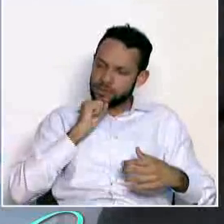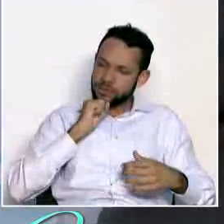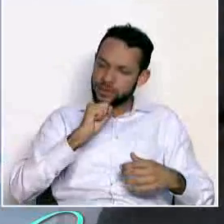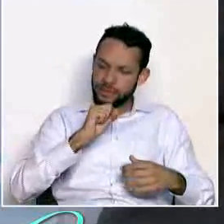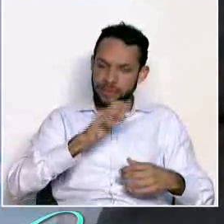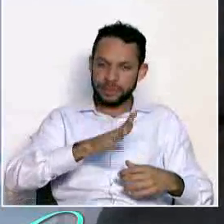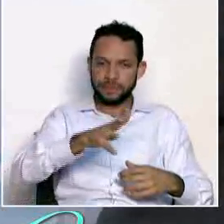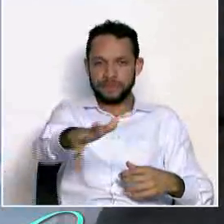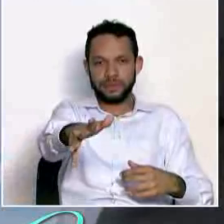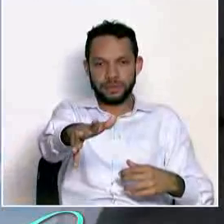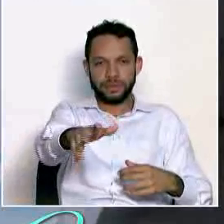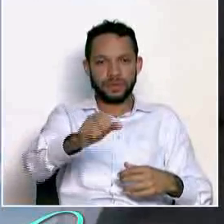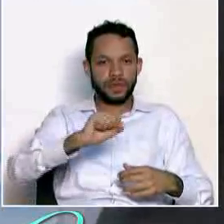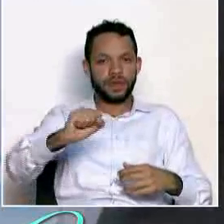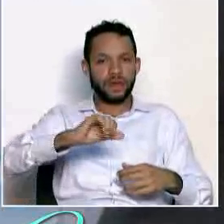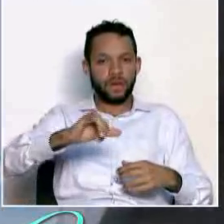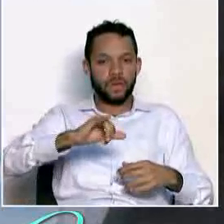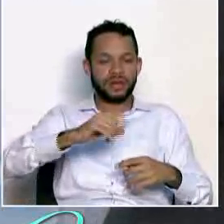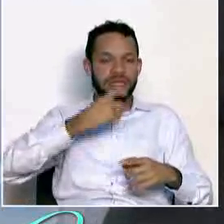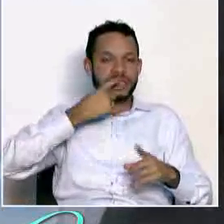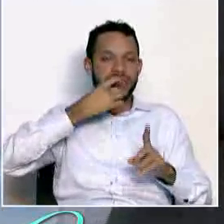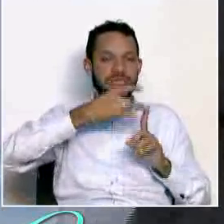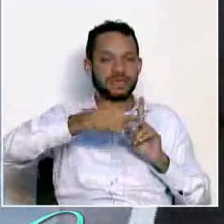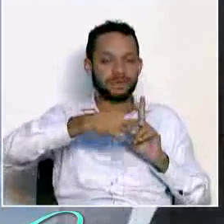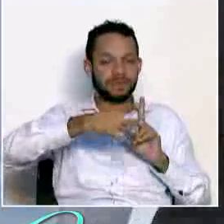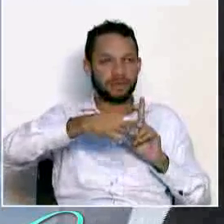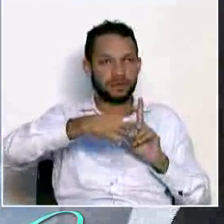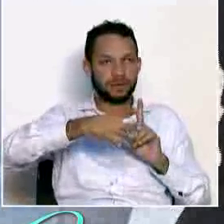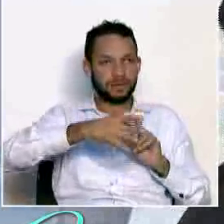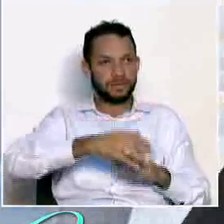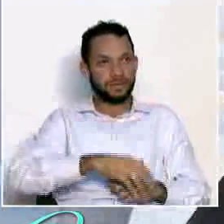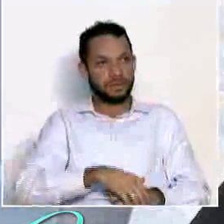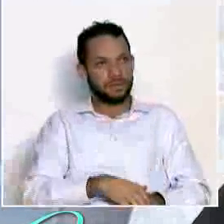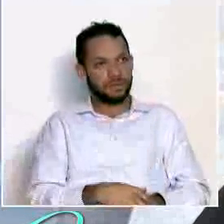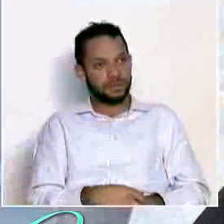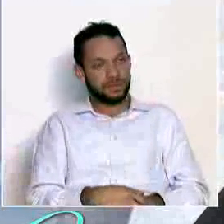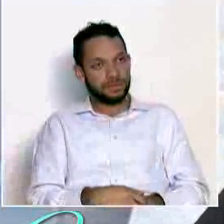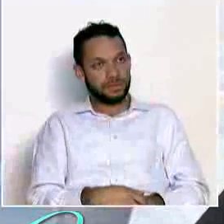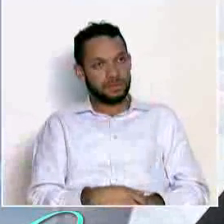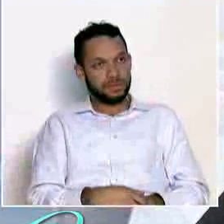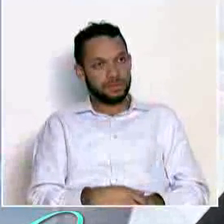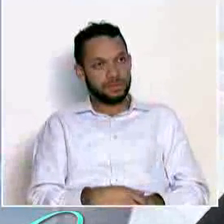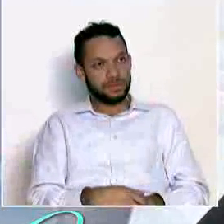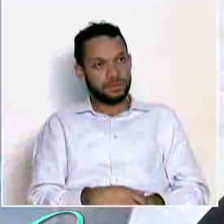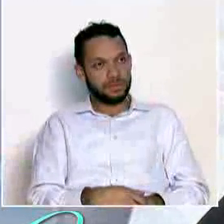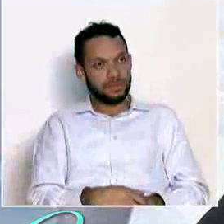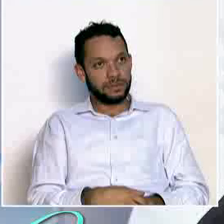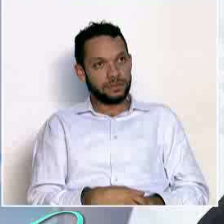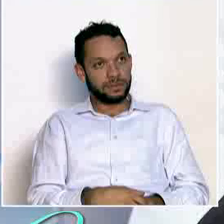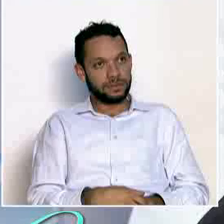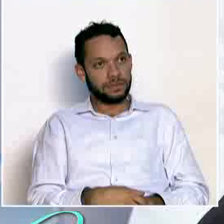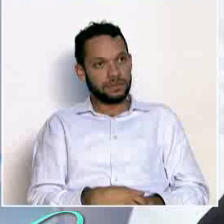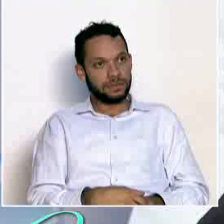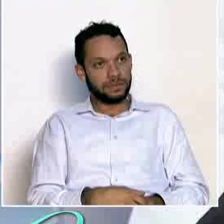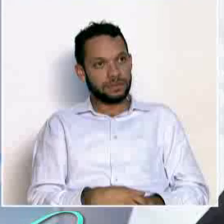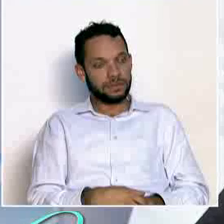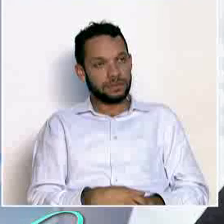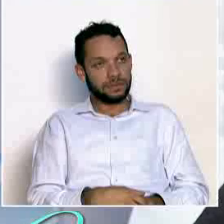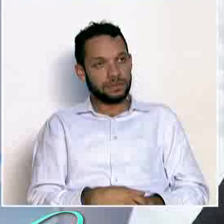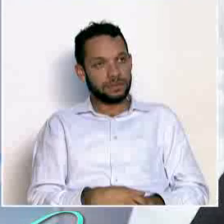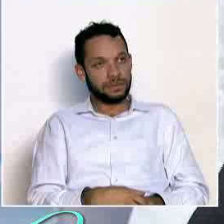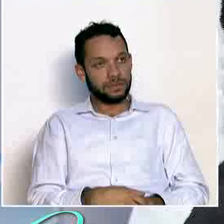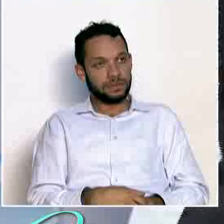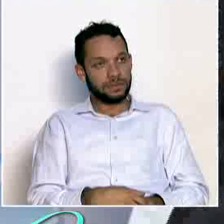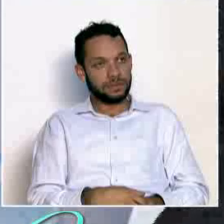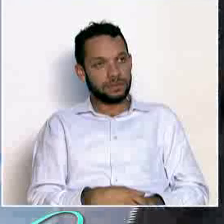como una barra de acero, completamente rígido tu brazo derecho. Cada vez más rígido, más tenso,